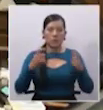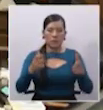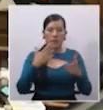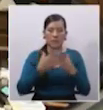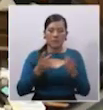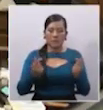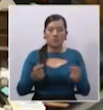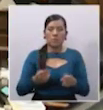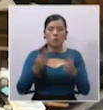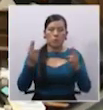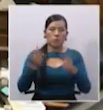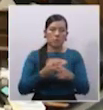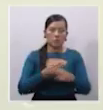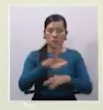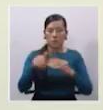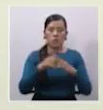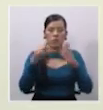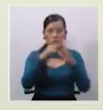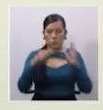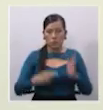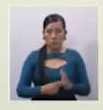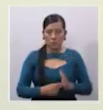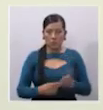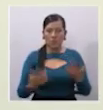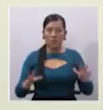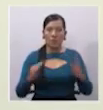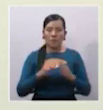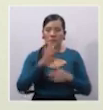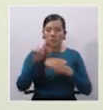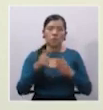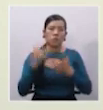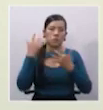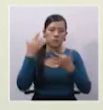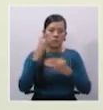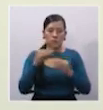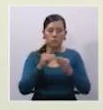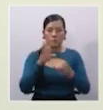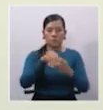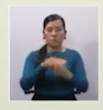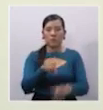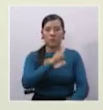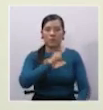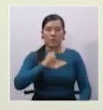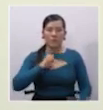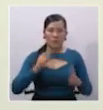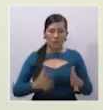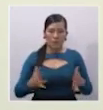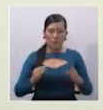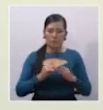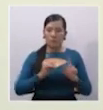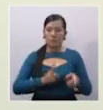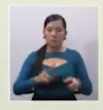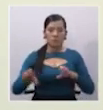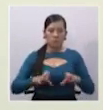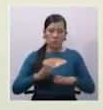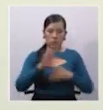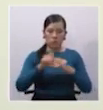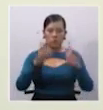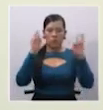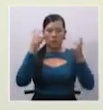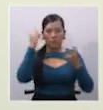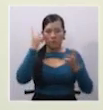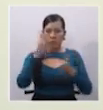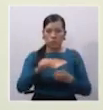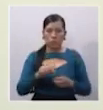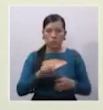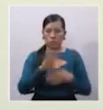posible esta normativa. Y esperamos y le sugerimos al Senado que haga lo mismo, porque acá no es un tema político, acá es